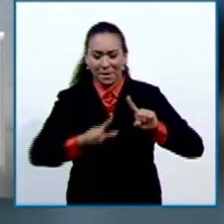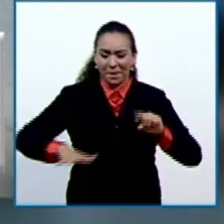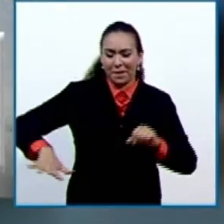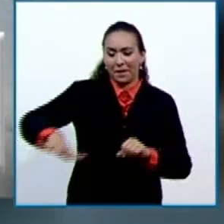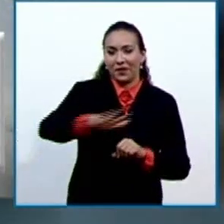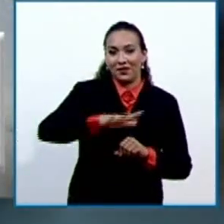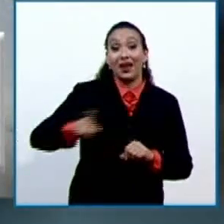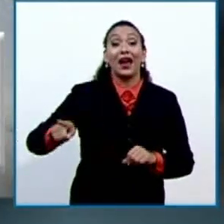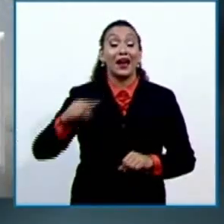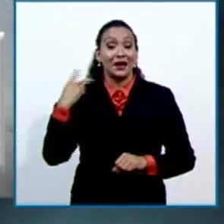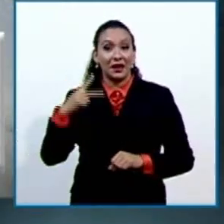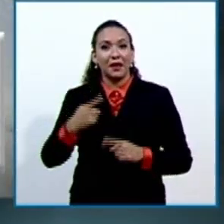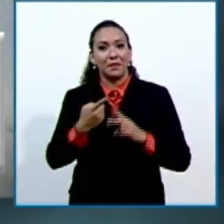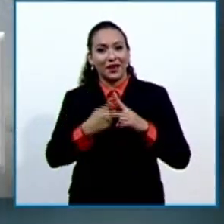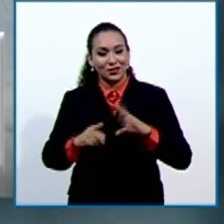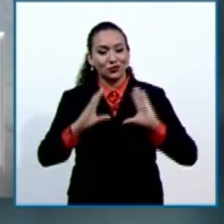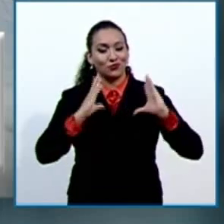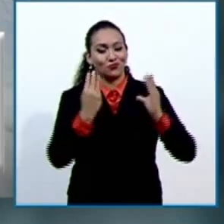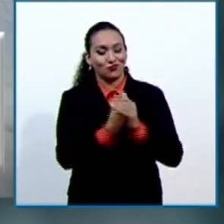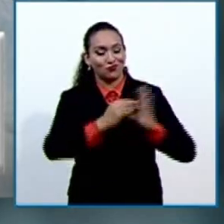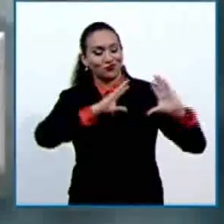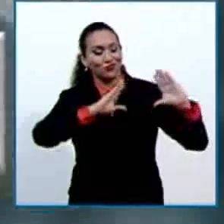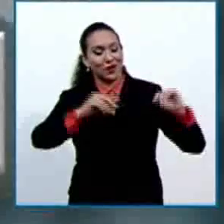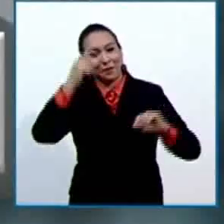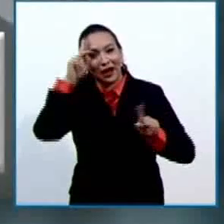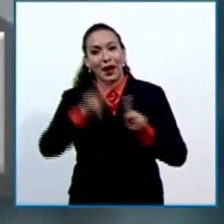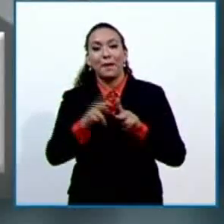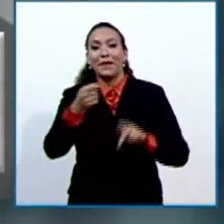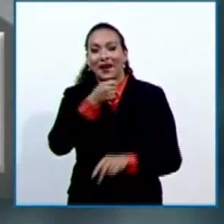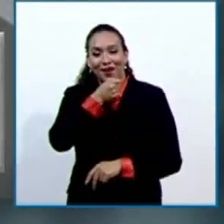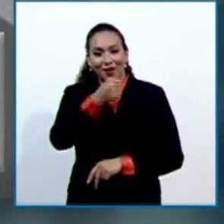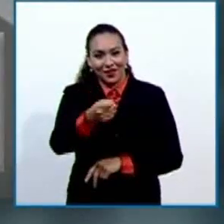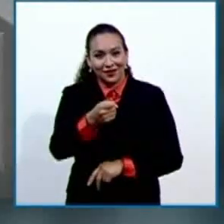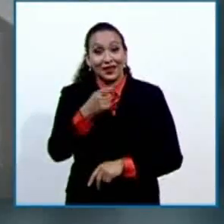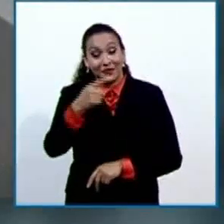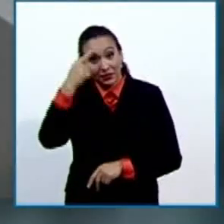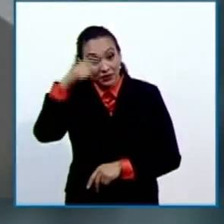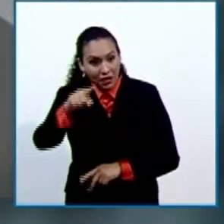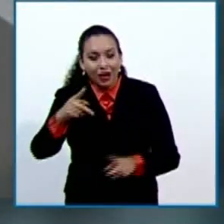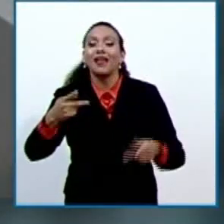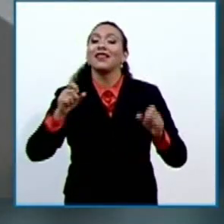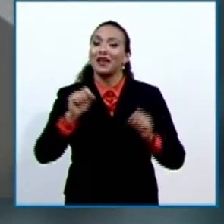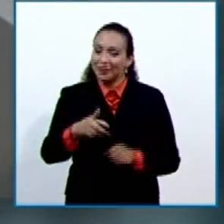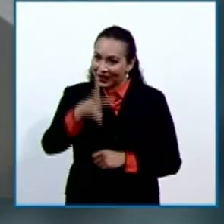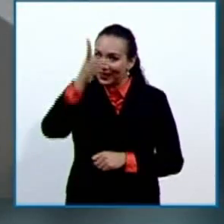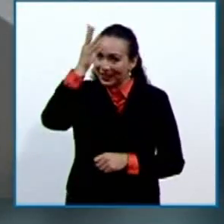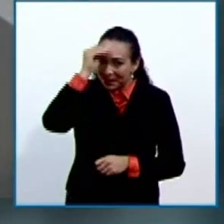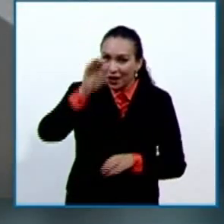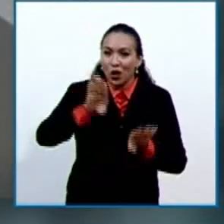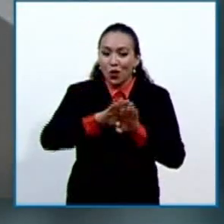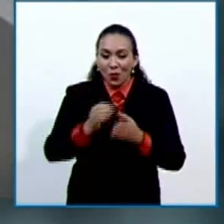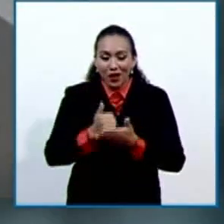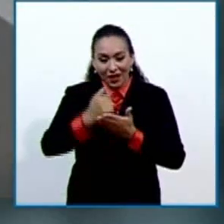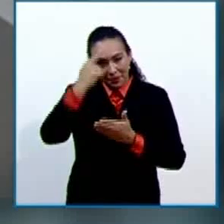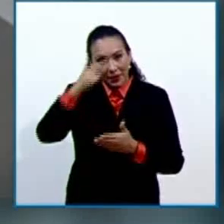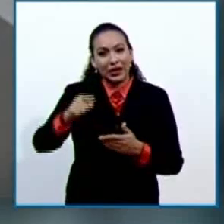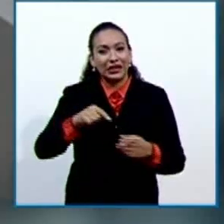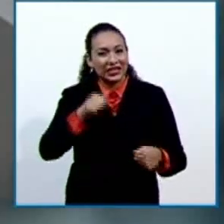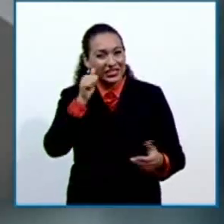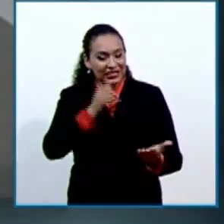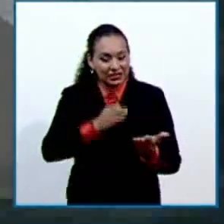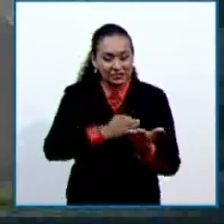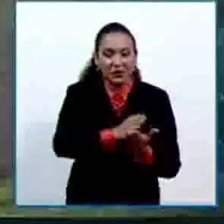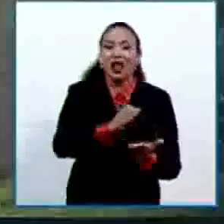segunda capacitación a periodistas, con la que se busca lograr una cobertura mediática más precisa y apegada a los principios